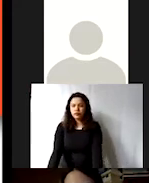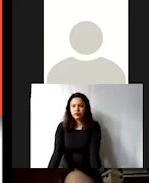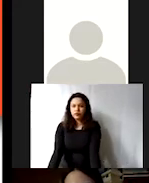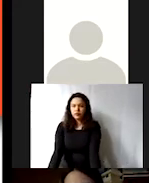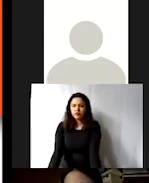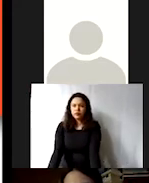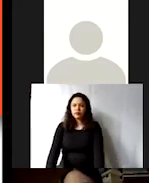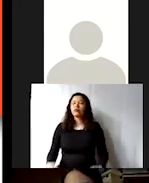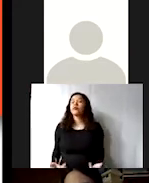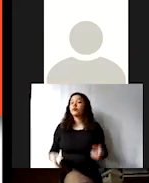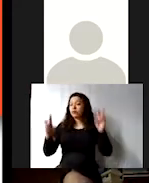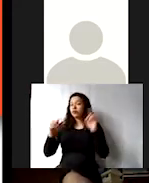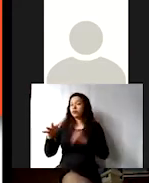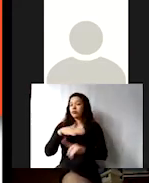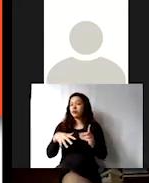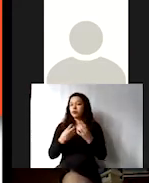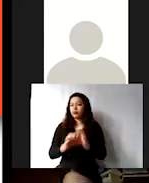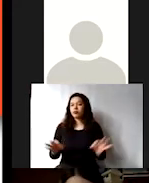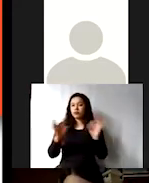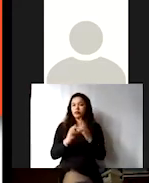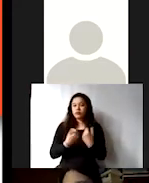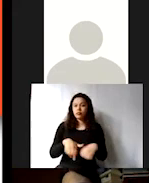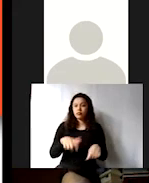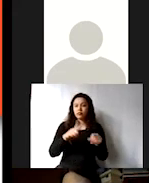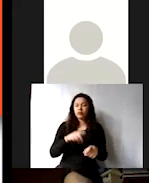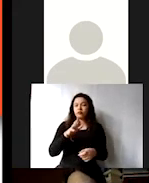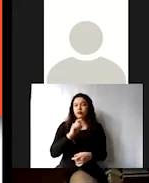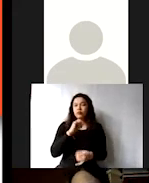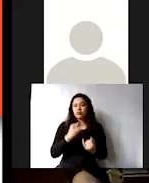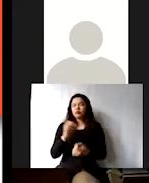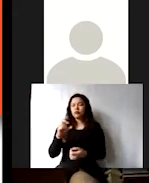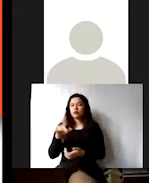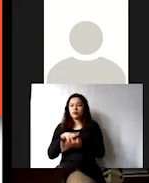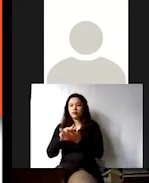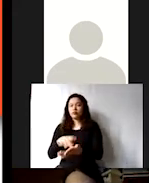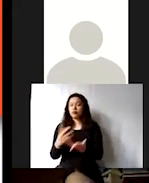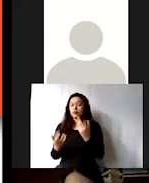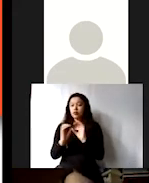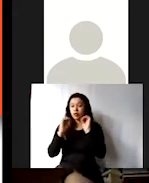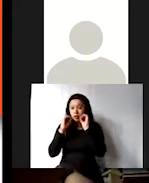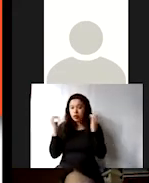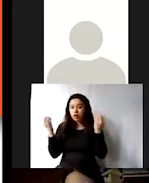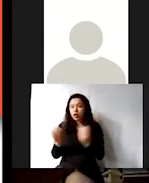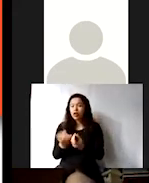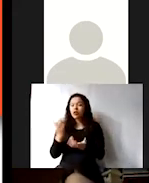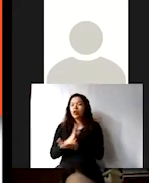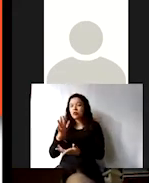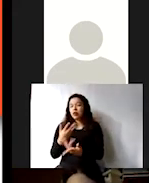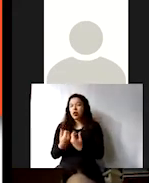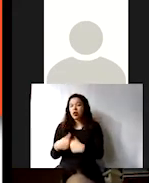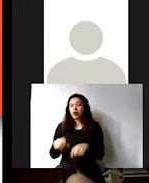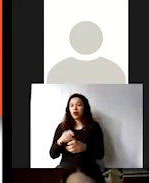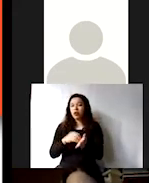súper importante. La socialización también contribuye a los ODS. O sea, hay organizaciones que nada más se dedican a socializar lo que es la